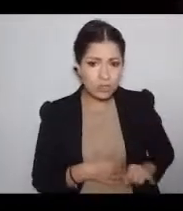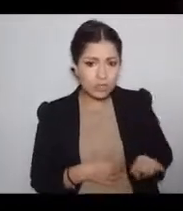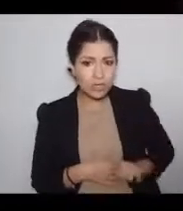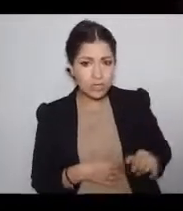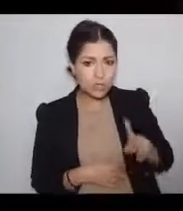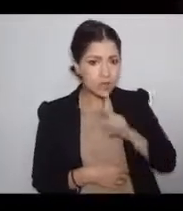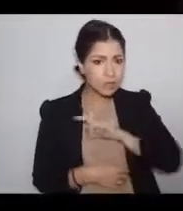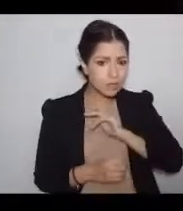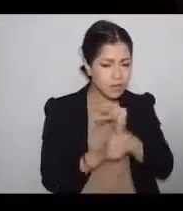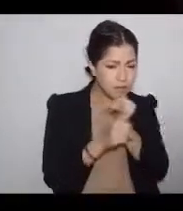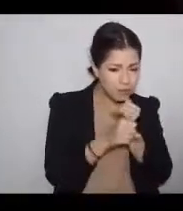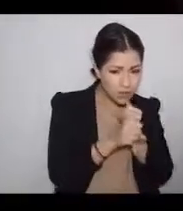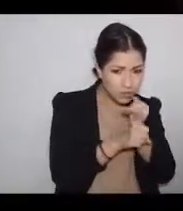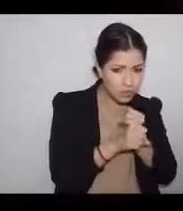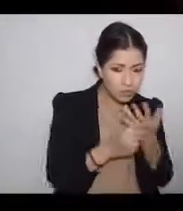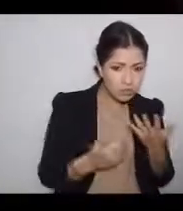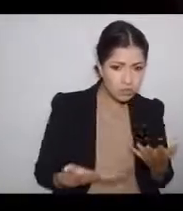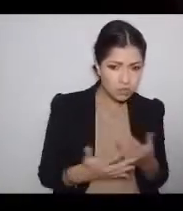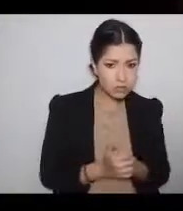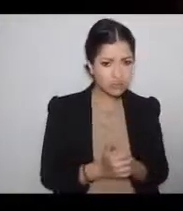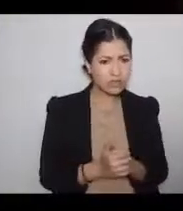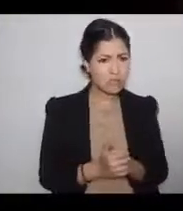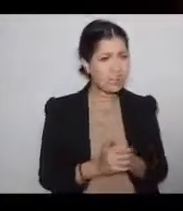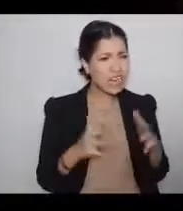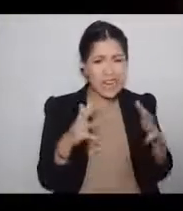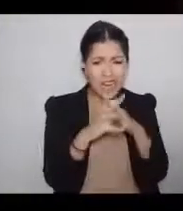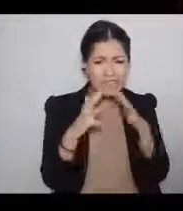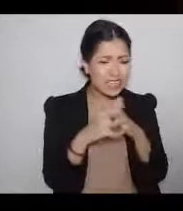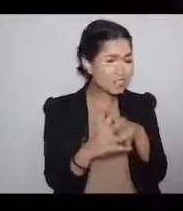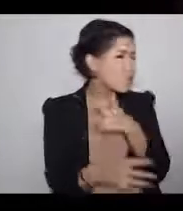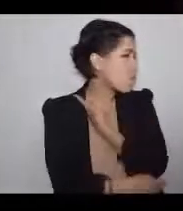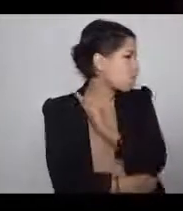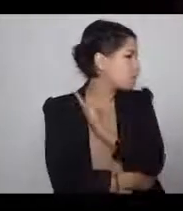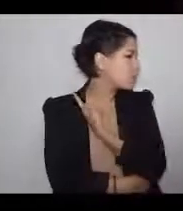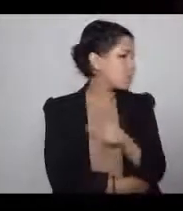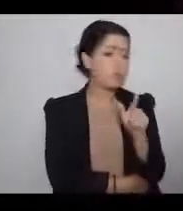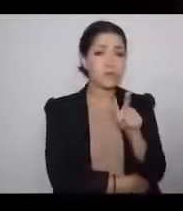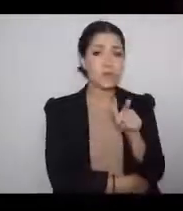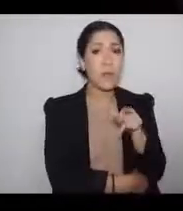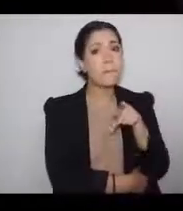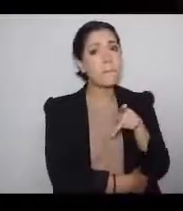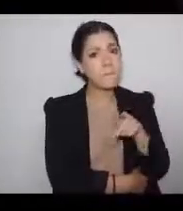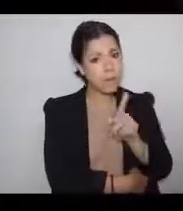guerra. Y necesito tus cálculos.